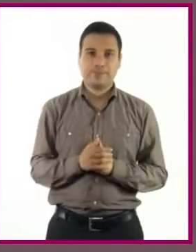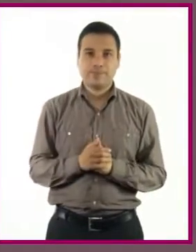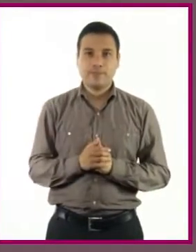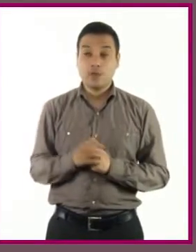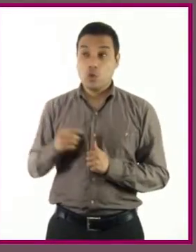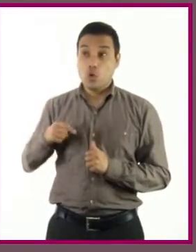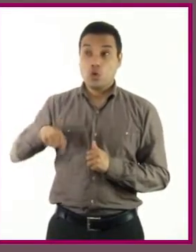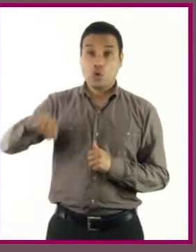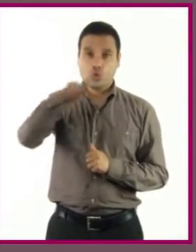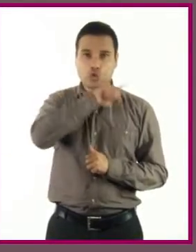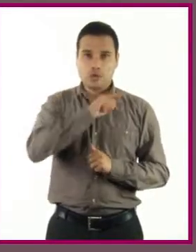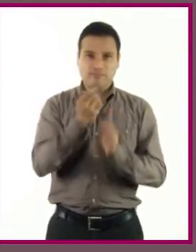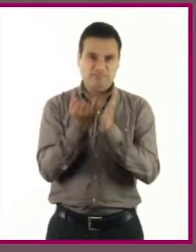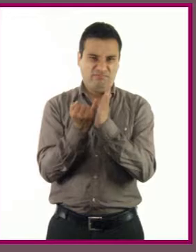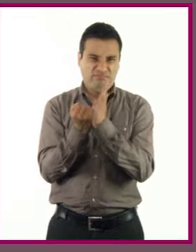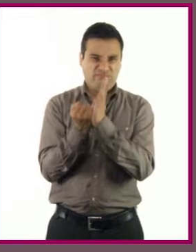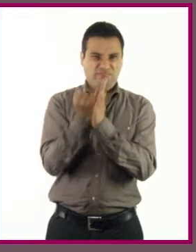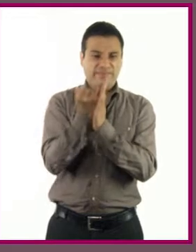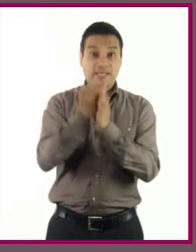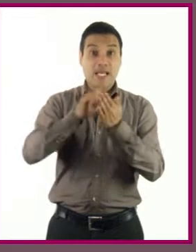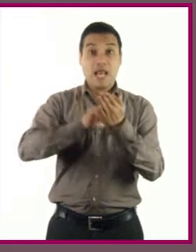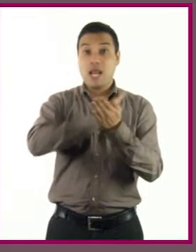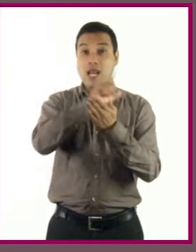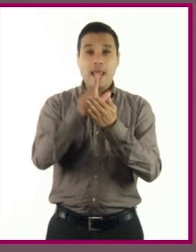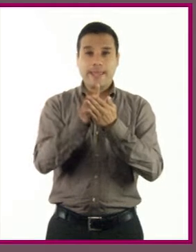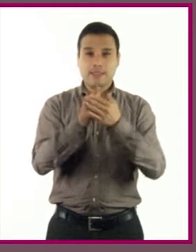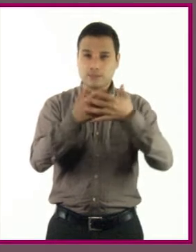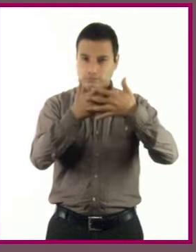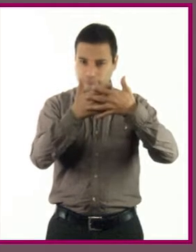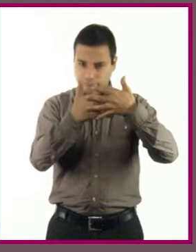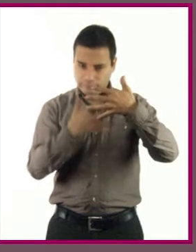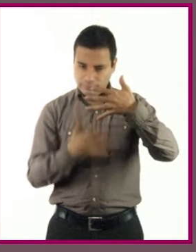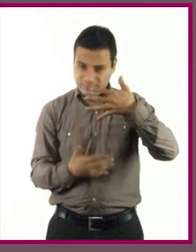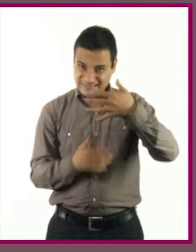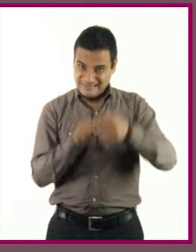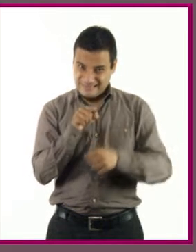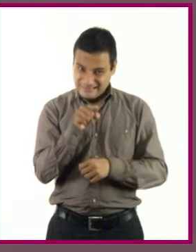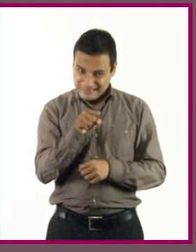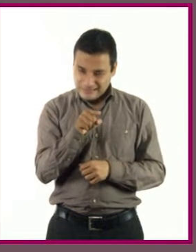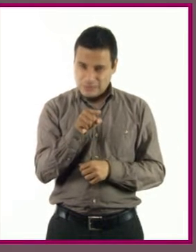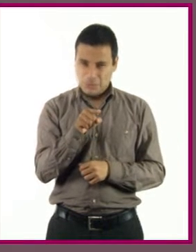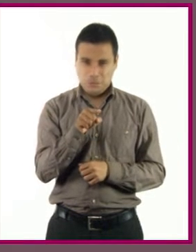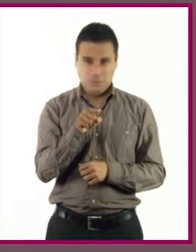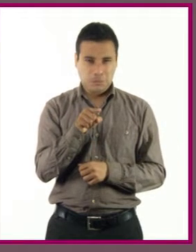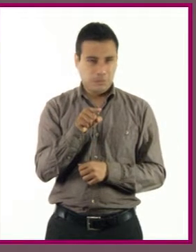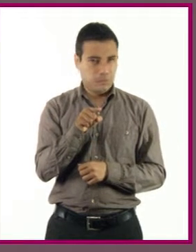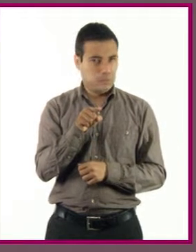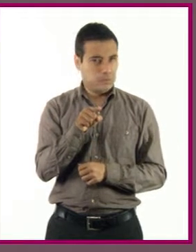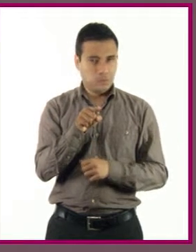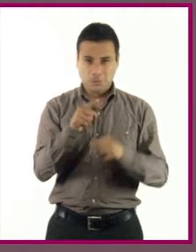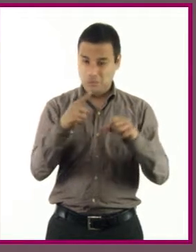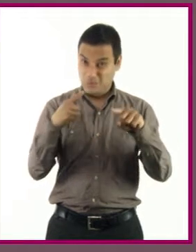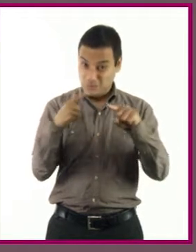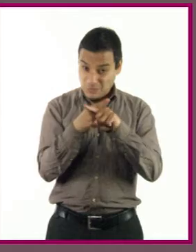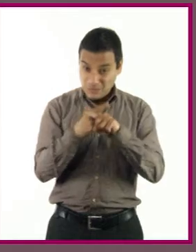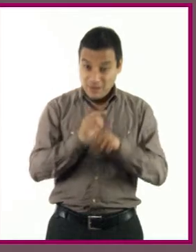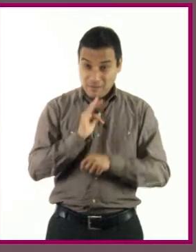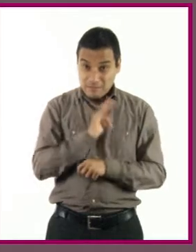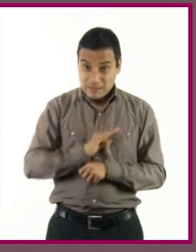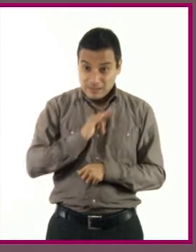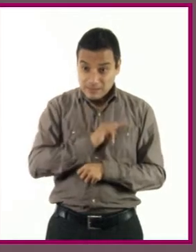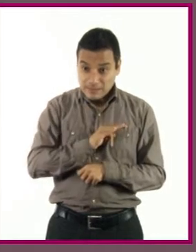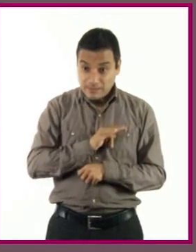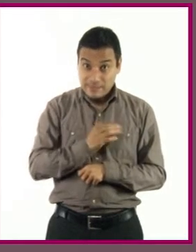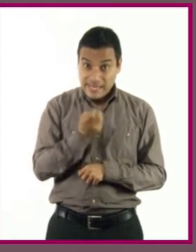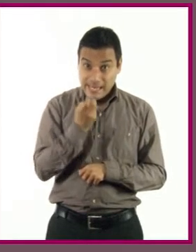que todas aquellas leyes que sean conflictivas en alguna manera a la verdadera y sustancial felicidad son